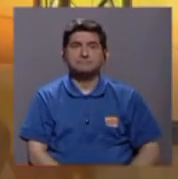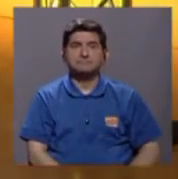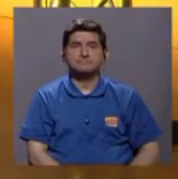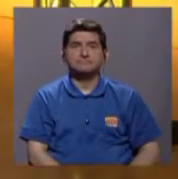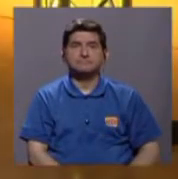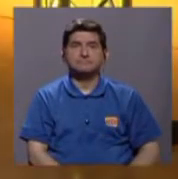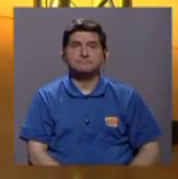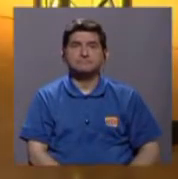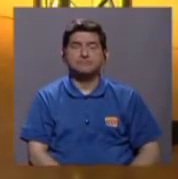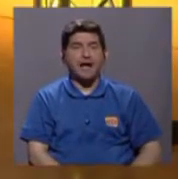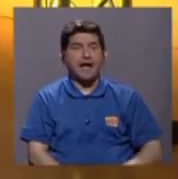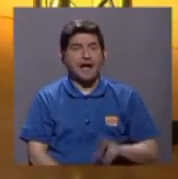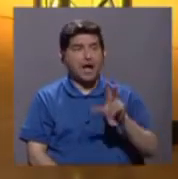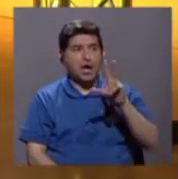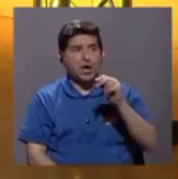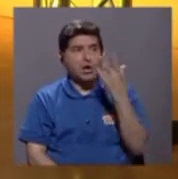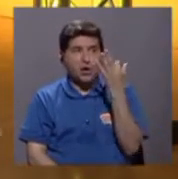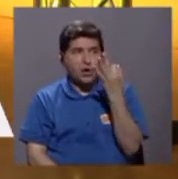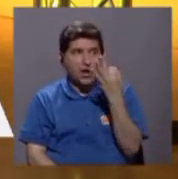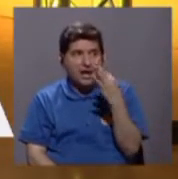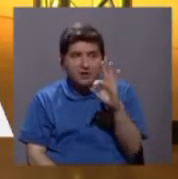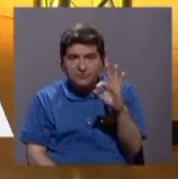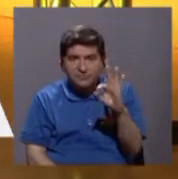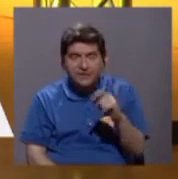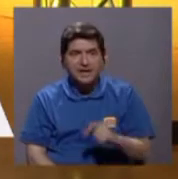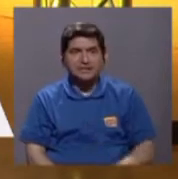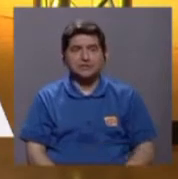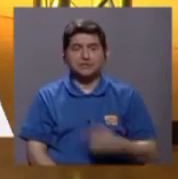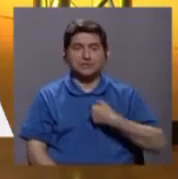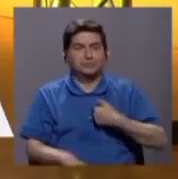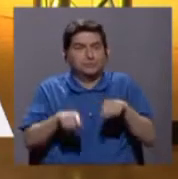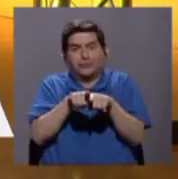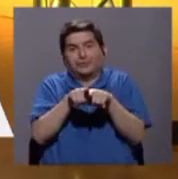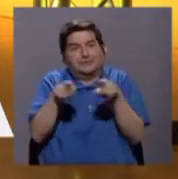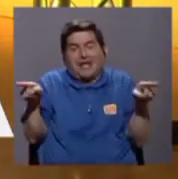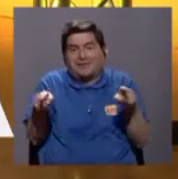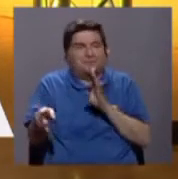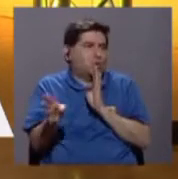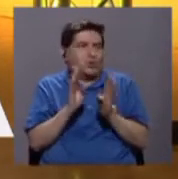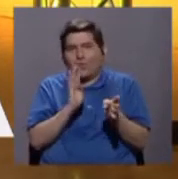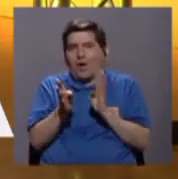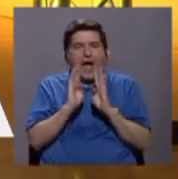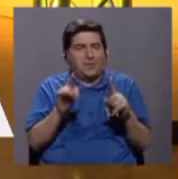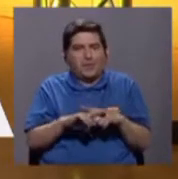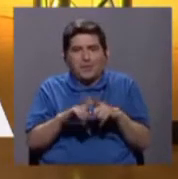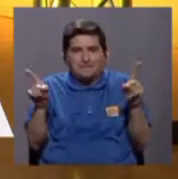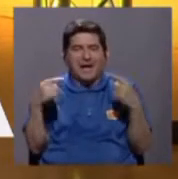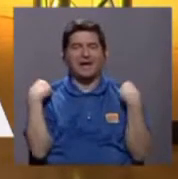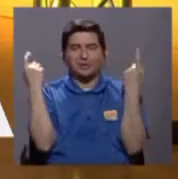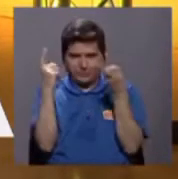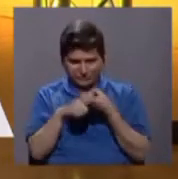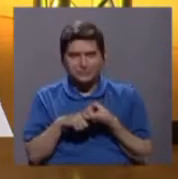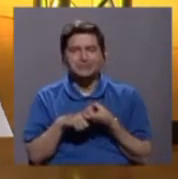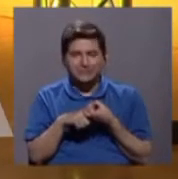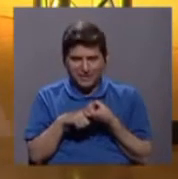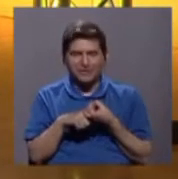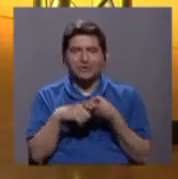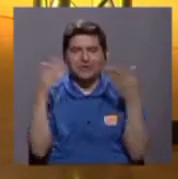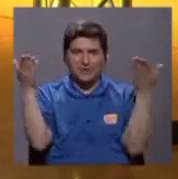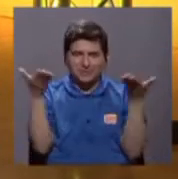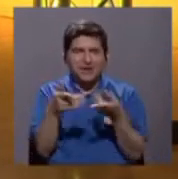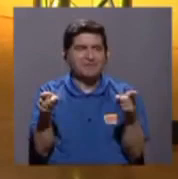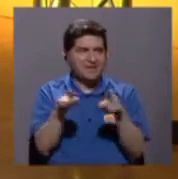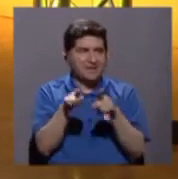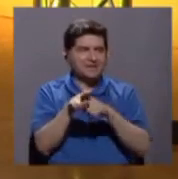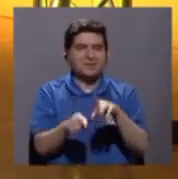Pues no será en francés, que yo tampoco sé hablar, pero en español le damos la